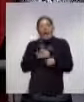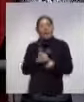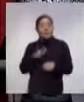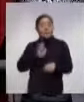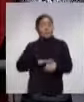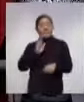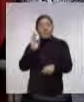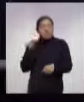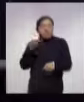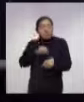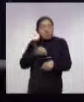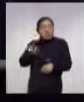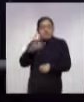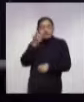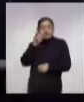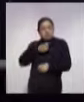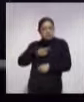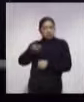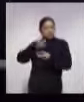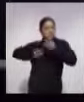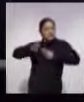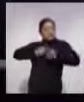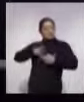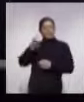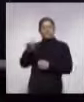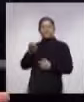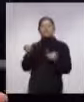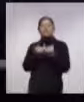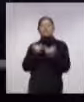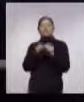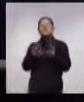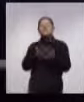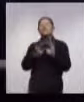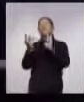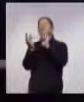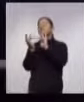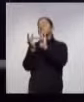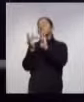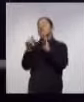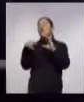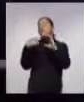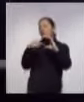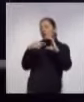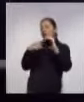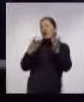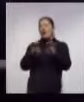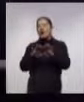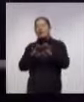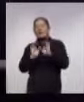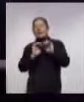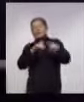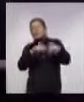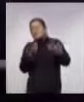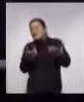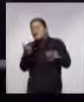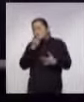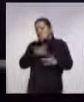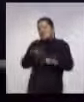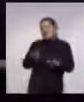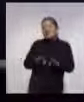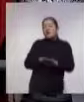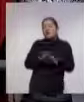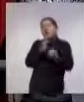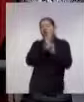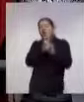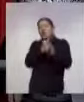aparte de que nos pueda usted facilitar sus medios de contacto, algún correo electrónico, manera de cómo inscribirse para aquellos cursos en